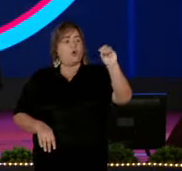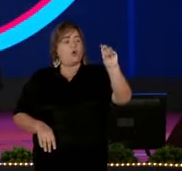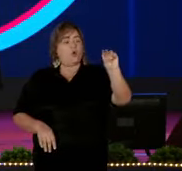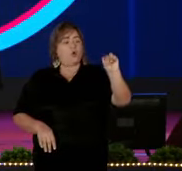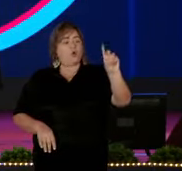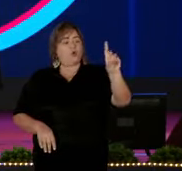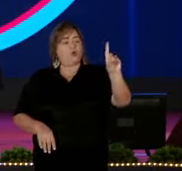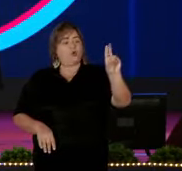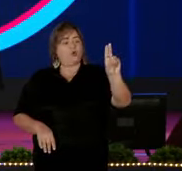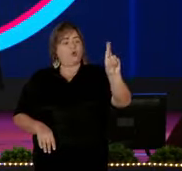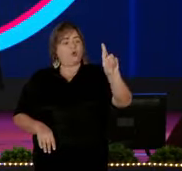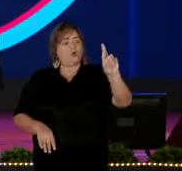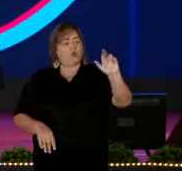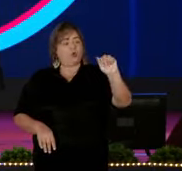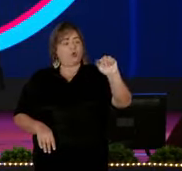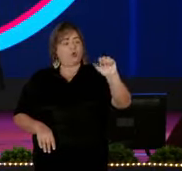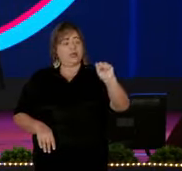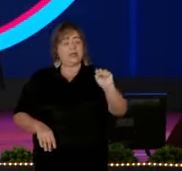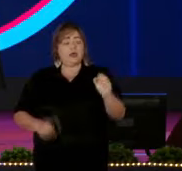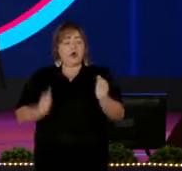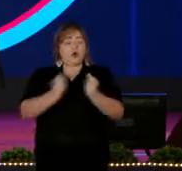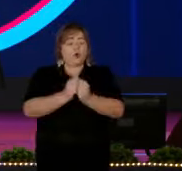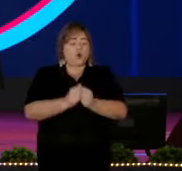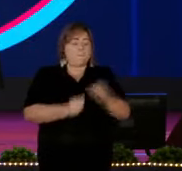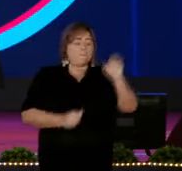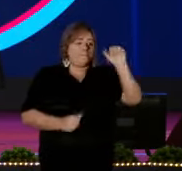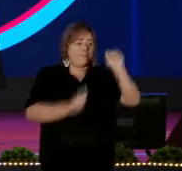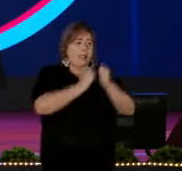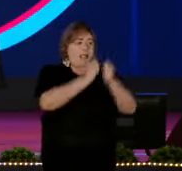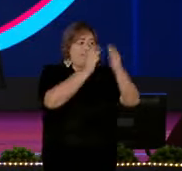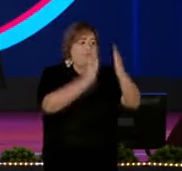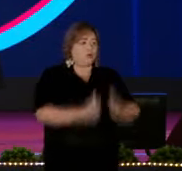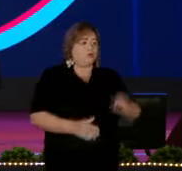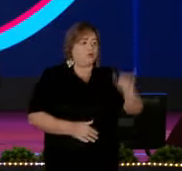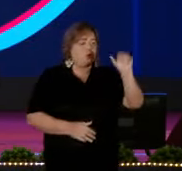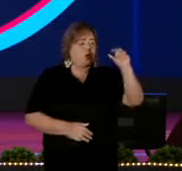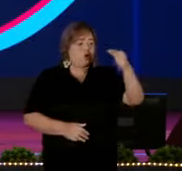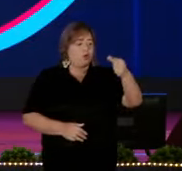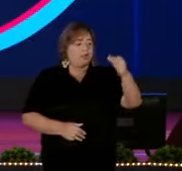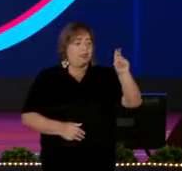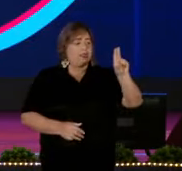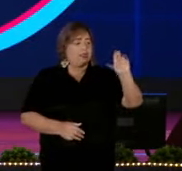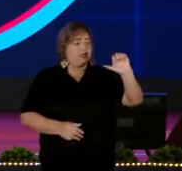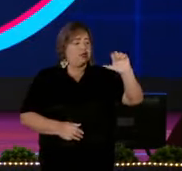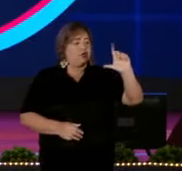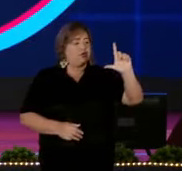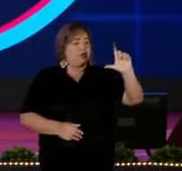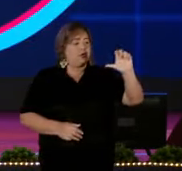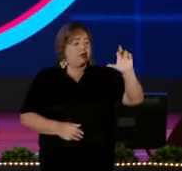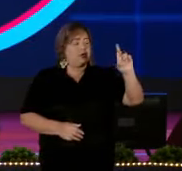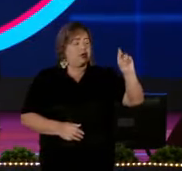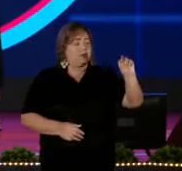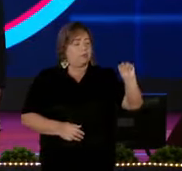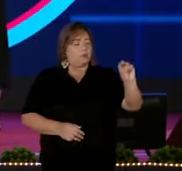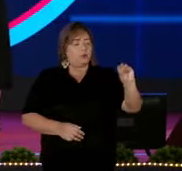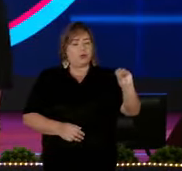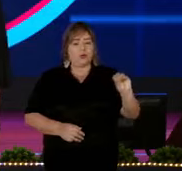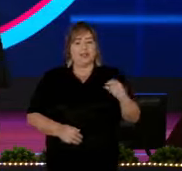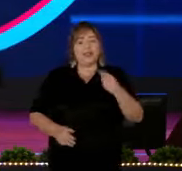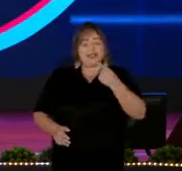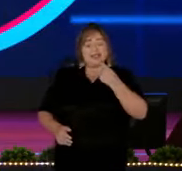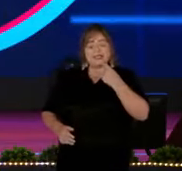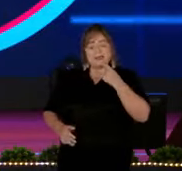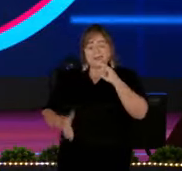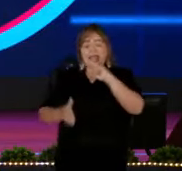Idalia. Están allá y estamos contentos por lo que se está haciendo allá. Mire lo que dice. Léalo